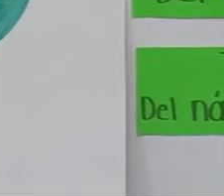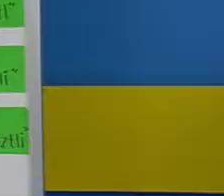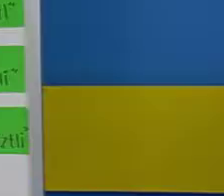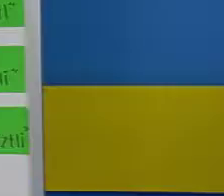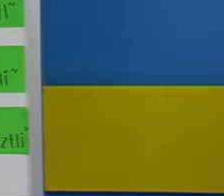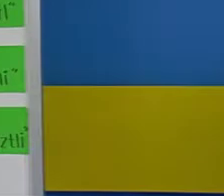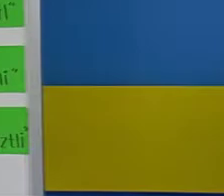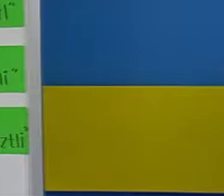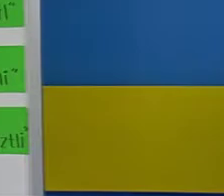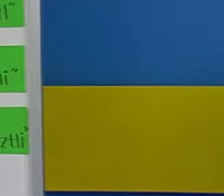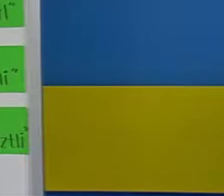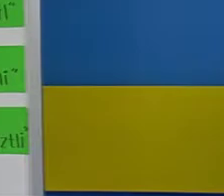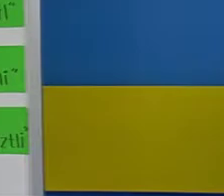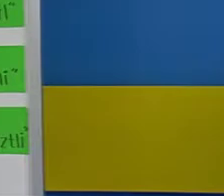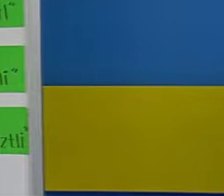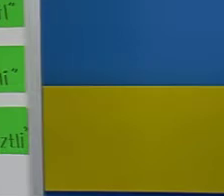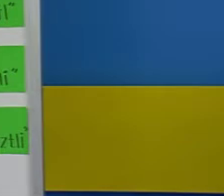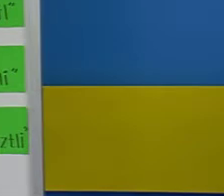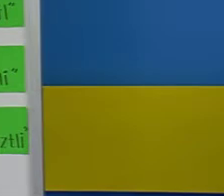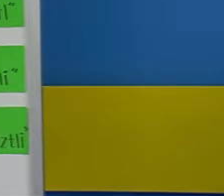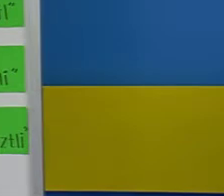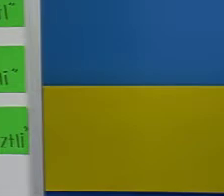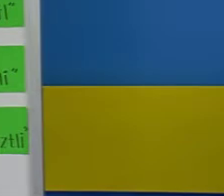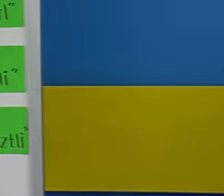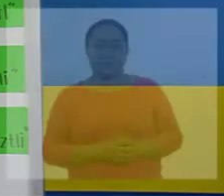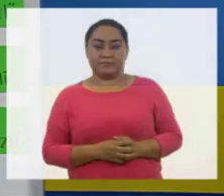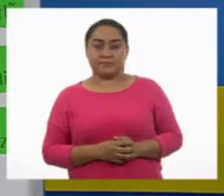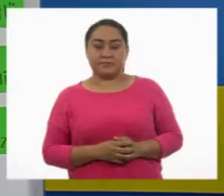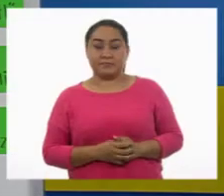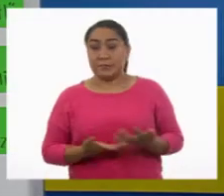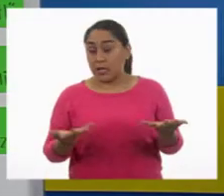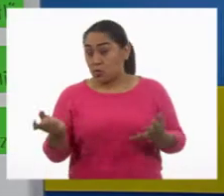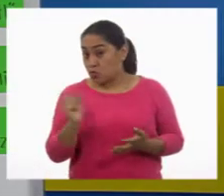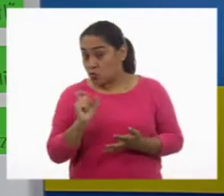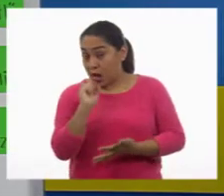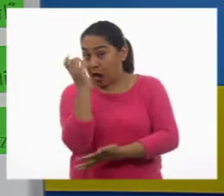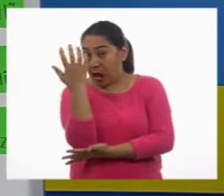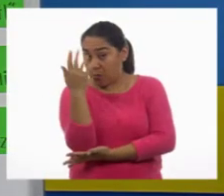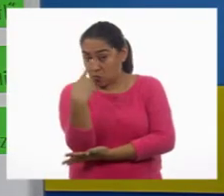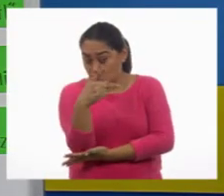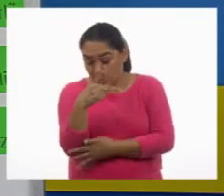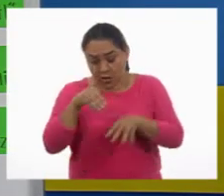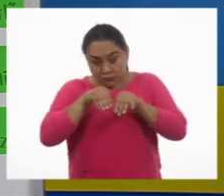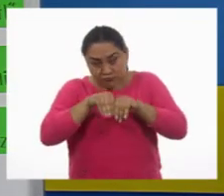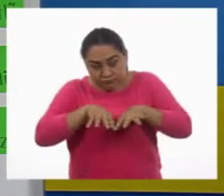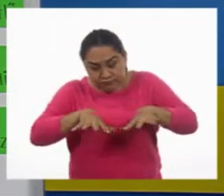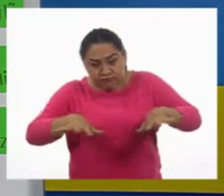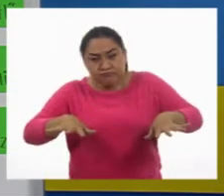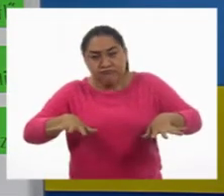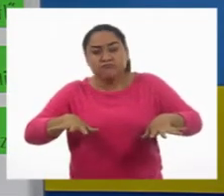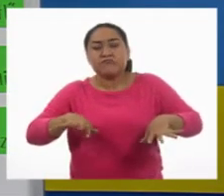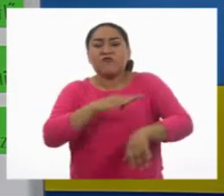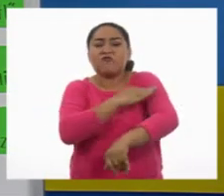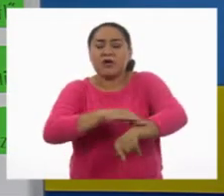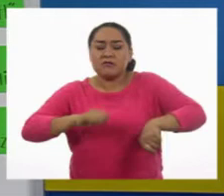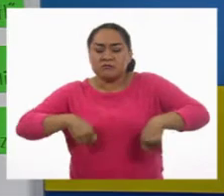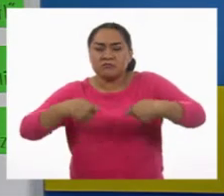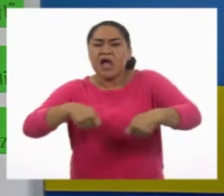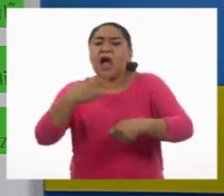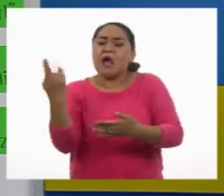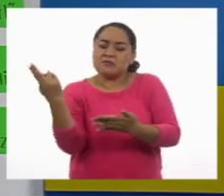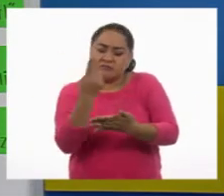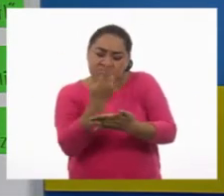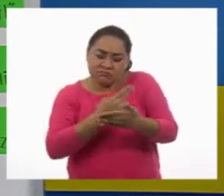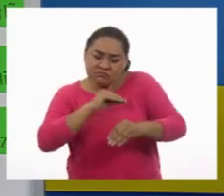ka nuxeque nimigniul. Al elaborar tu árbol genealógico, te transformas en explorador,